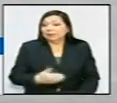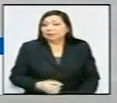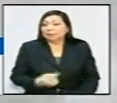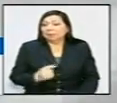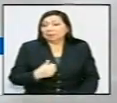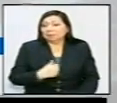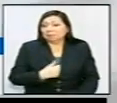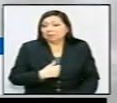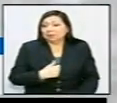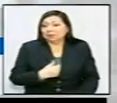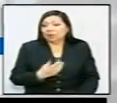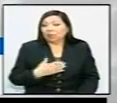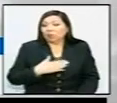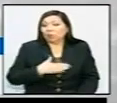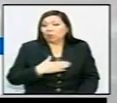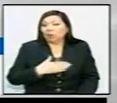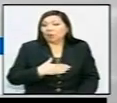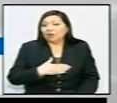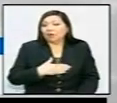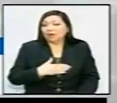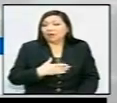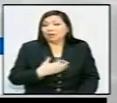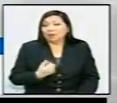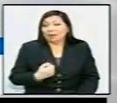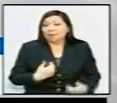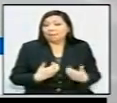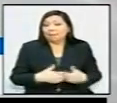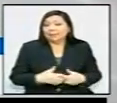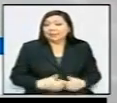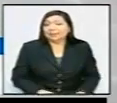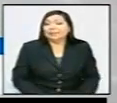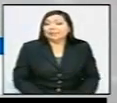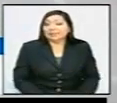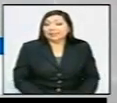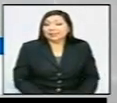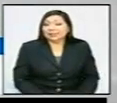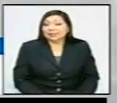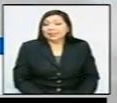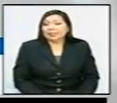por lo menos para mí era el señor, el dueño de la empresa.